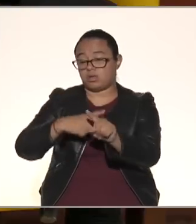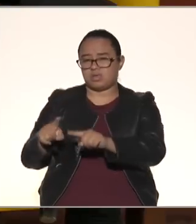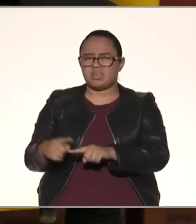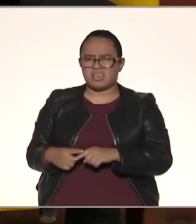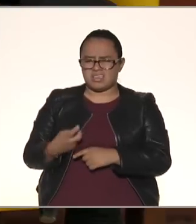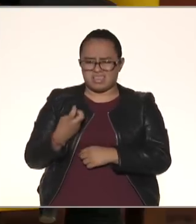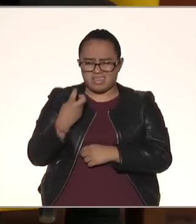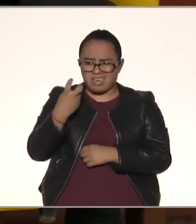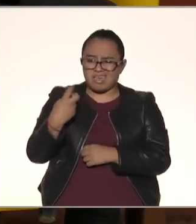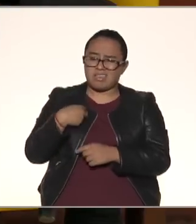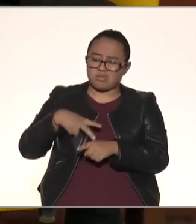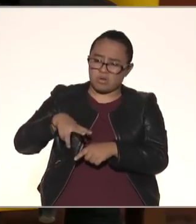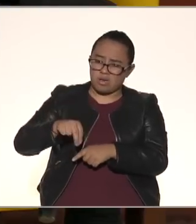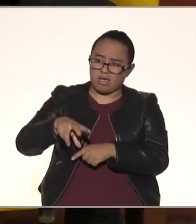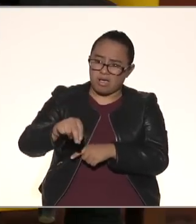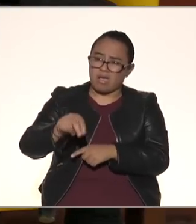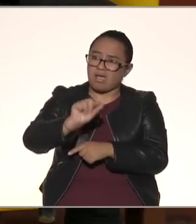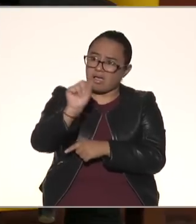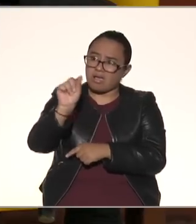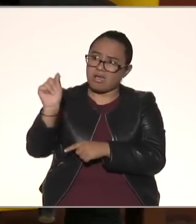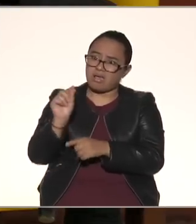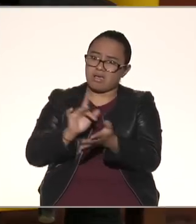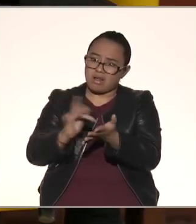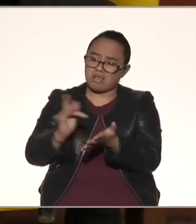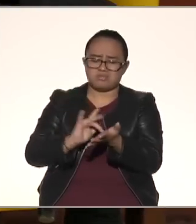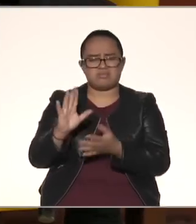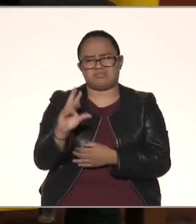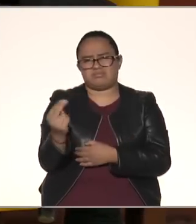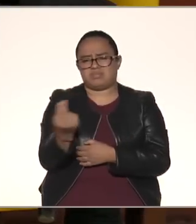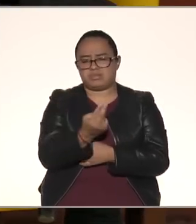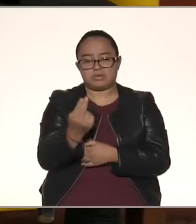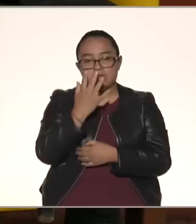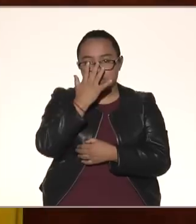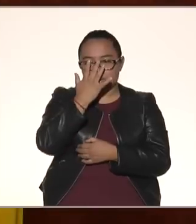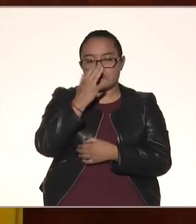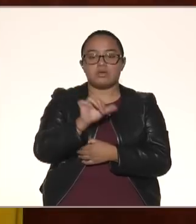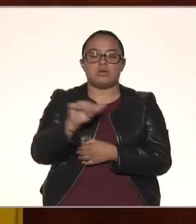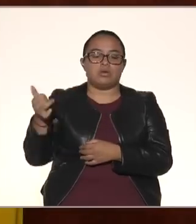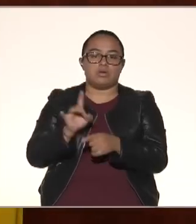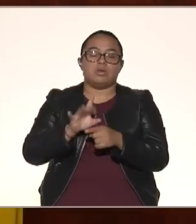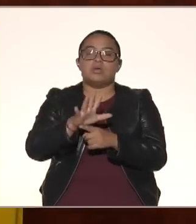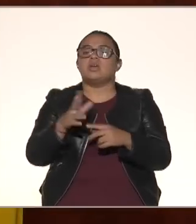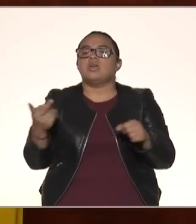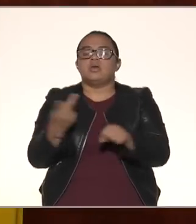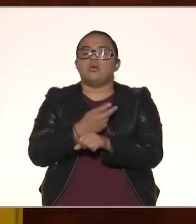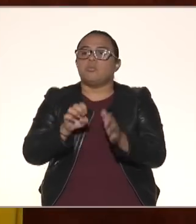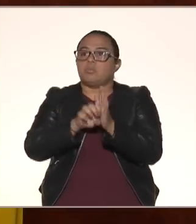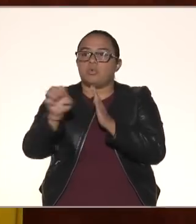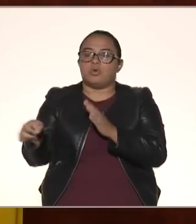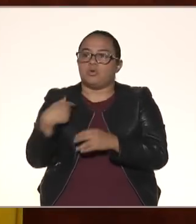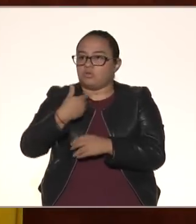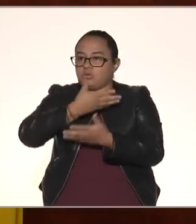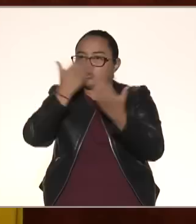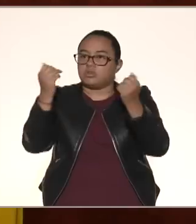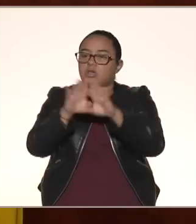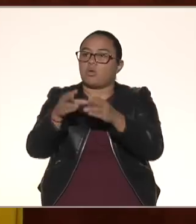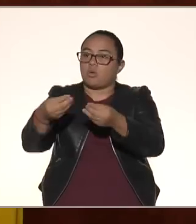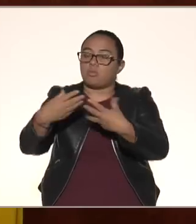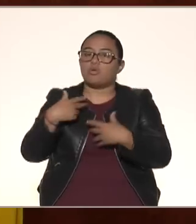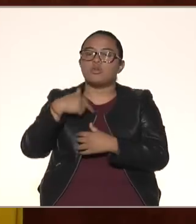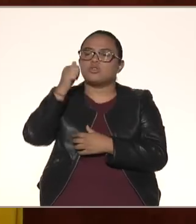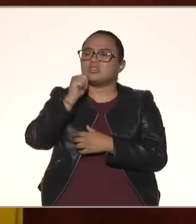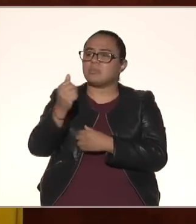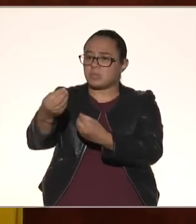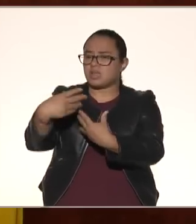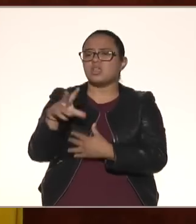es tan necesario decirle gracias a cada rato. Jaime Montes también nos comenta, ¿qué pasa si no sé recibir? Si a todo digo que no